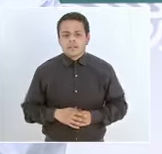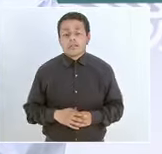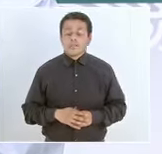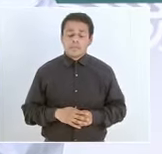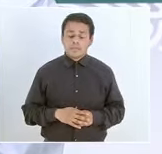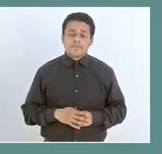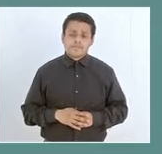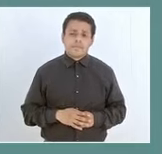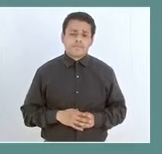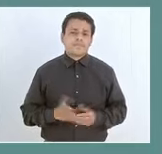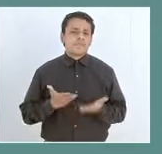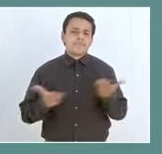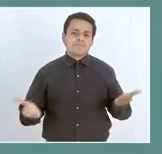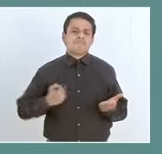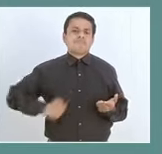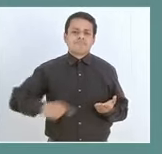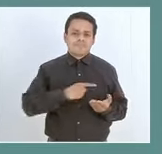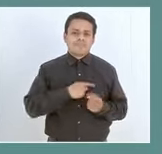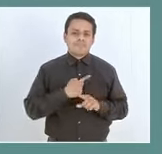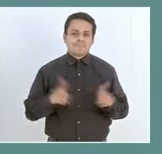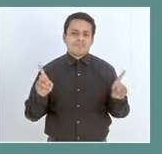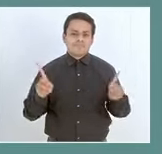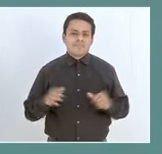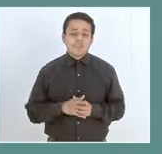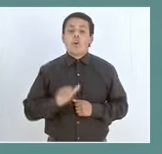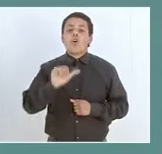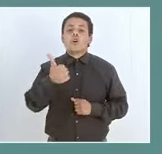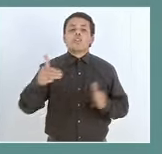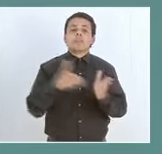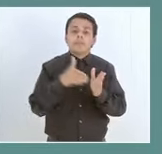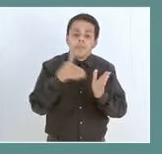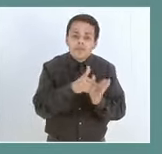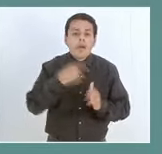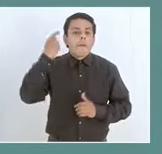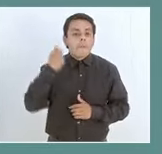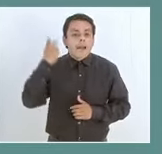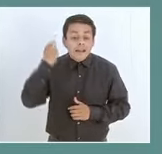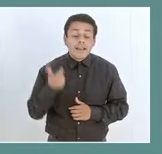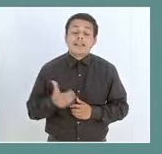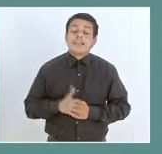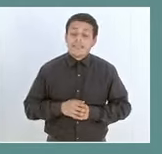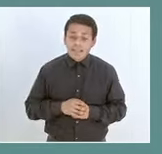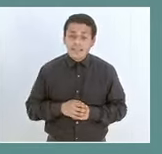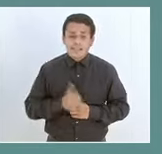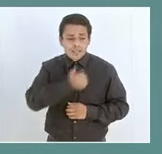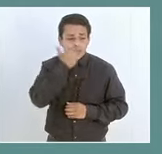como lo estamos haciendo. 11 millones de becas.